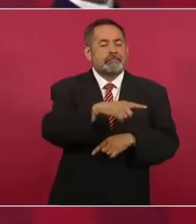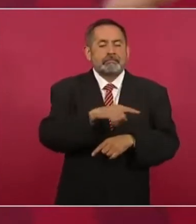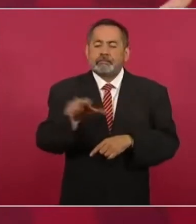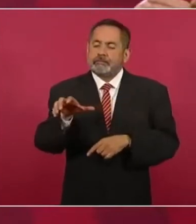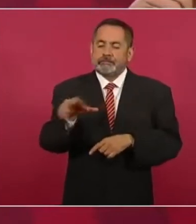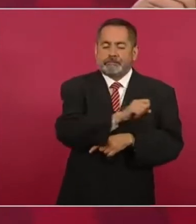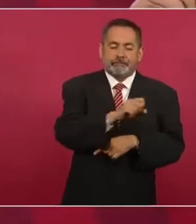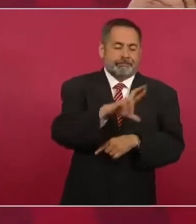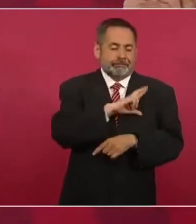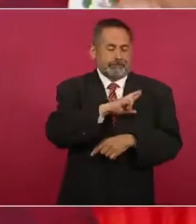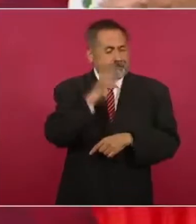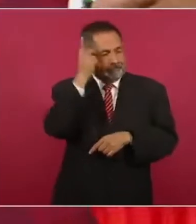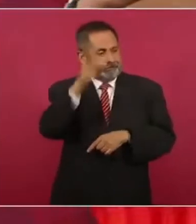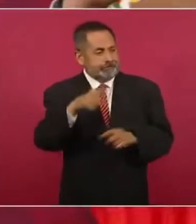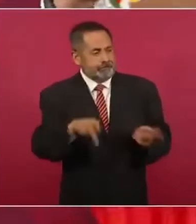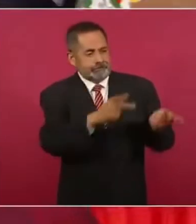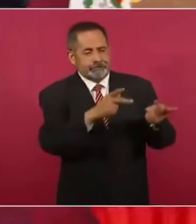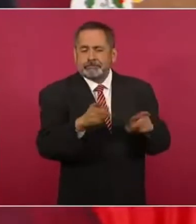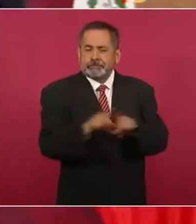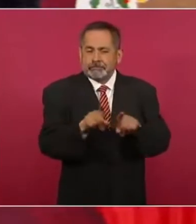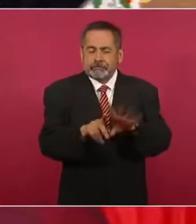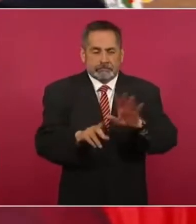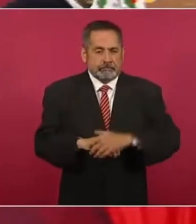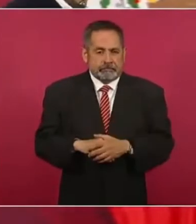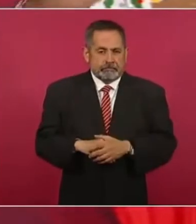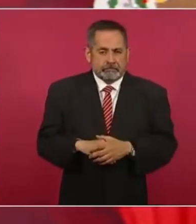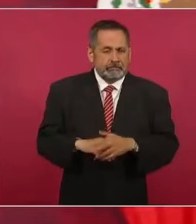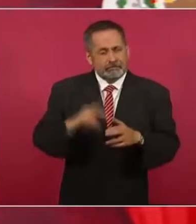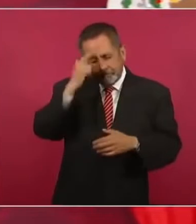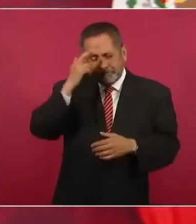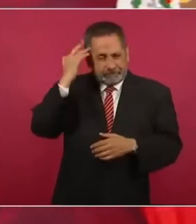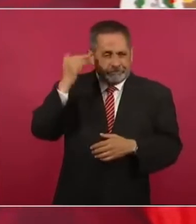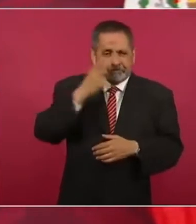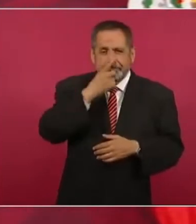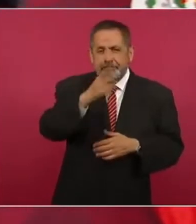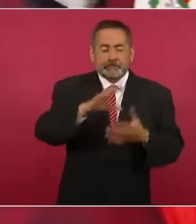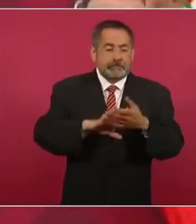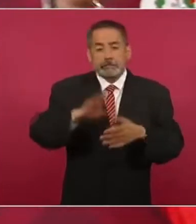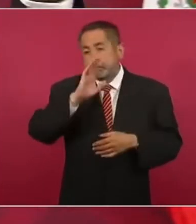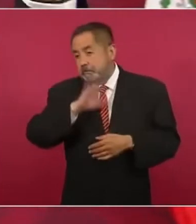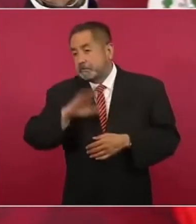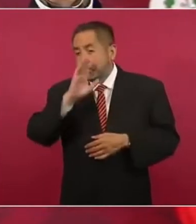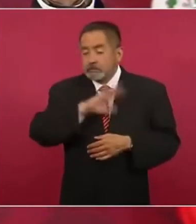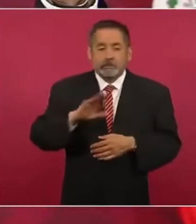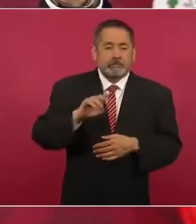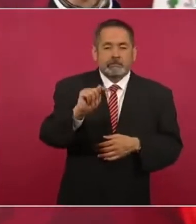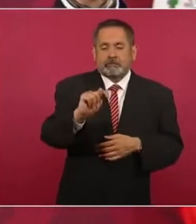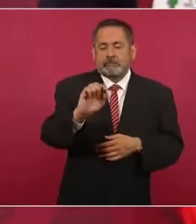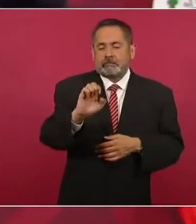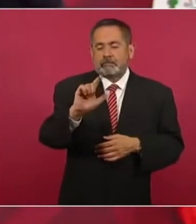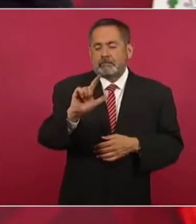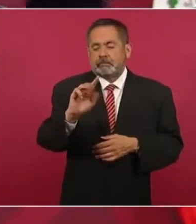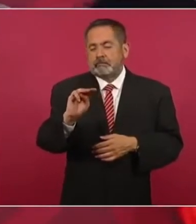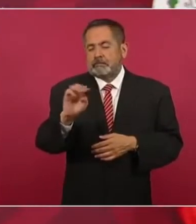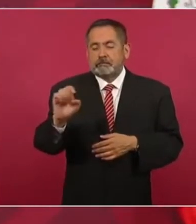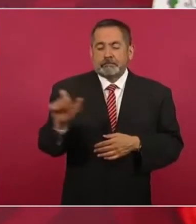es la misma estrategia. Estaba muy mal Teléfonos de México. Qué